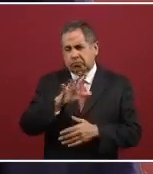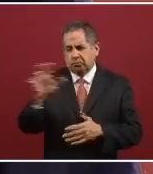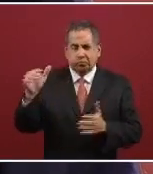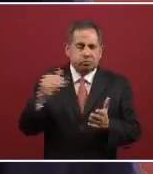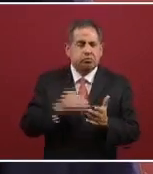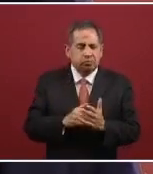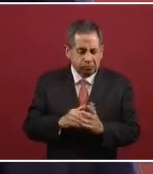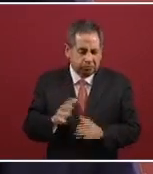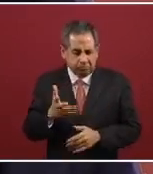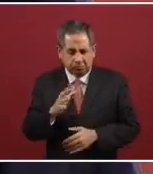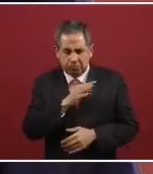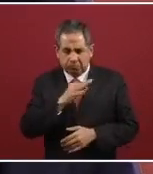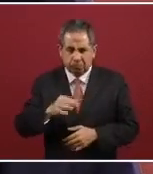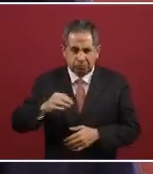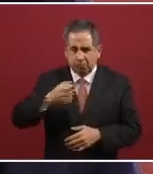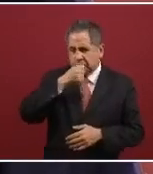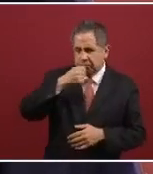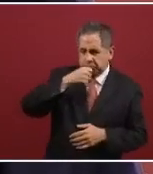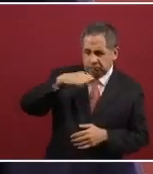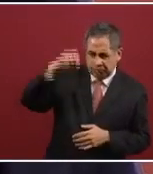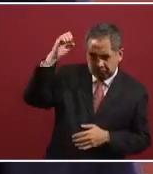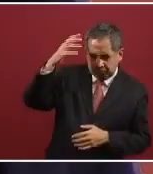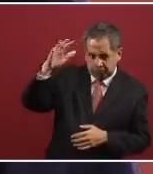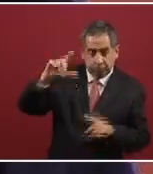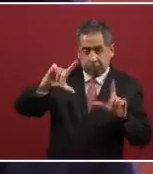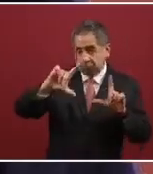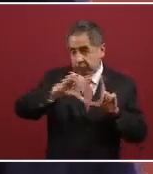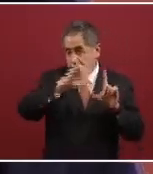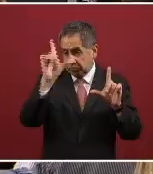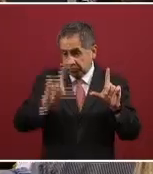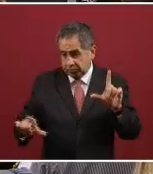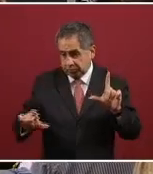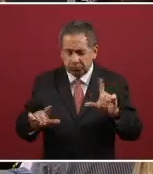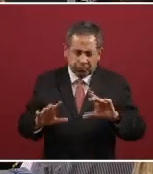8,500,000 adultos mayores en el país,